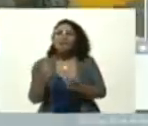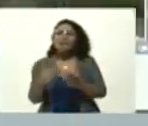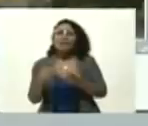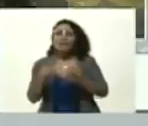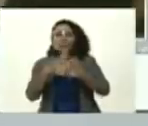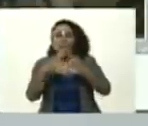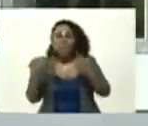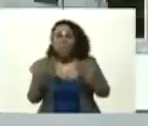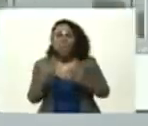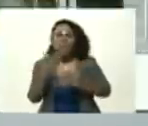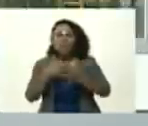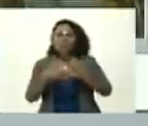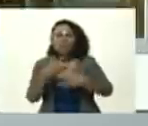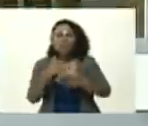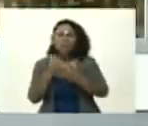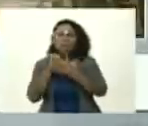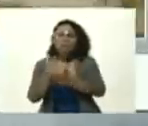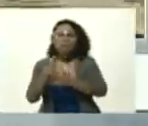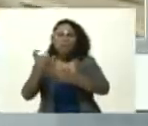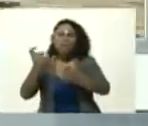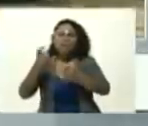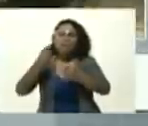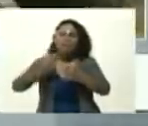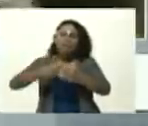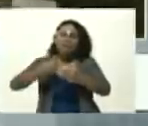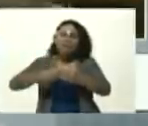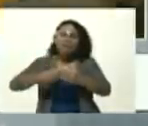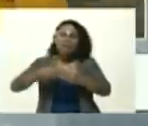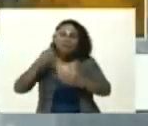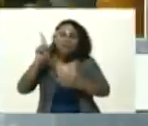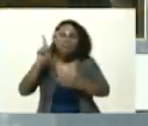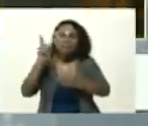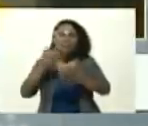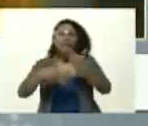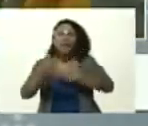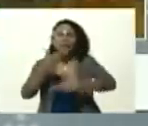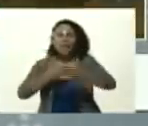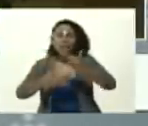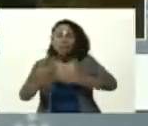alimentación, el gas, señor presidente, que ha sido uno de los servicios